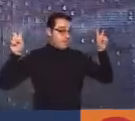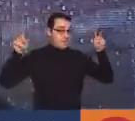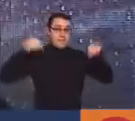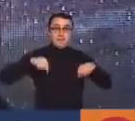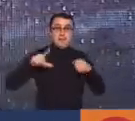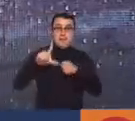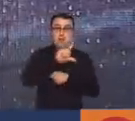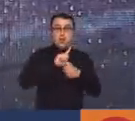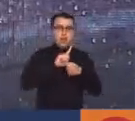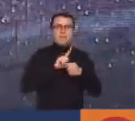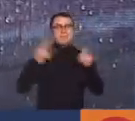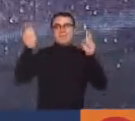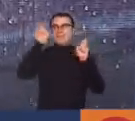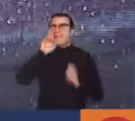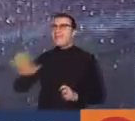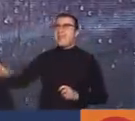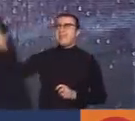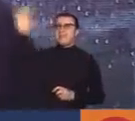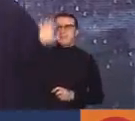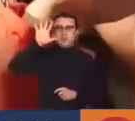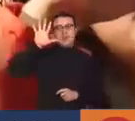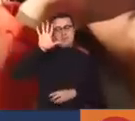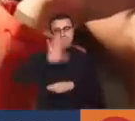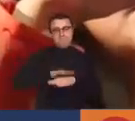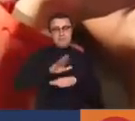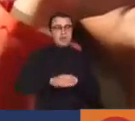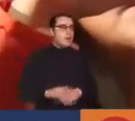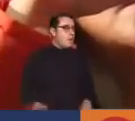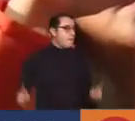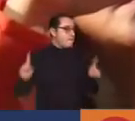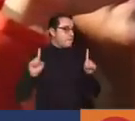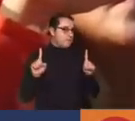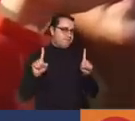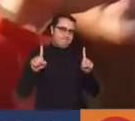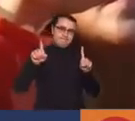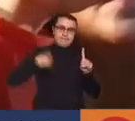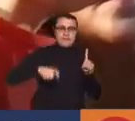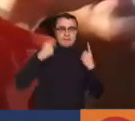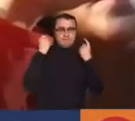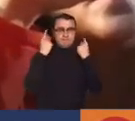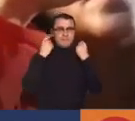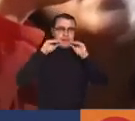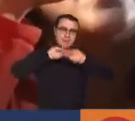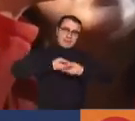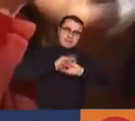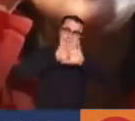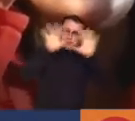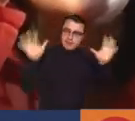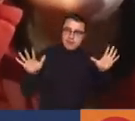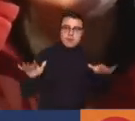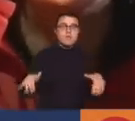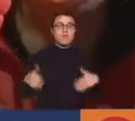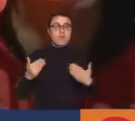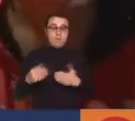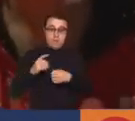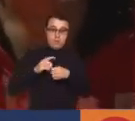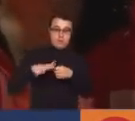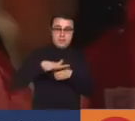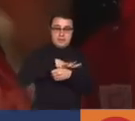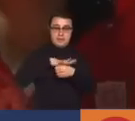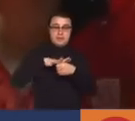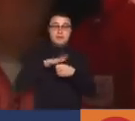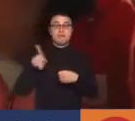obviamente nacional. Hay que entender que, dado que el distrito es una